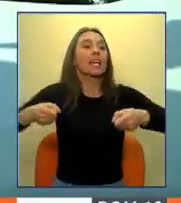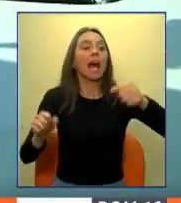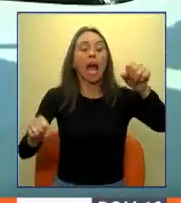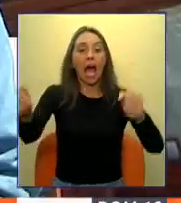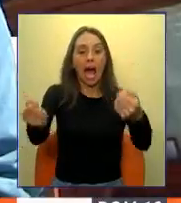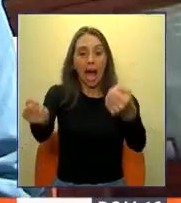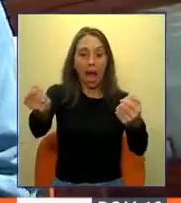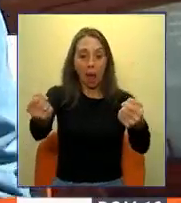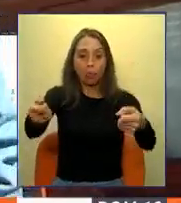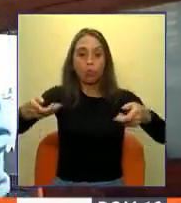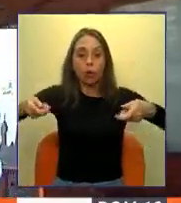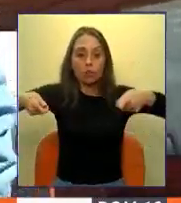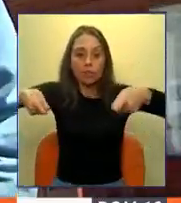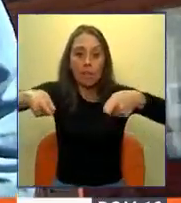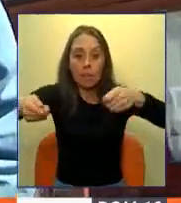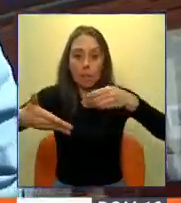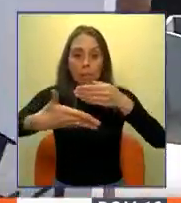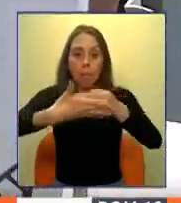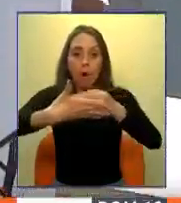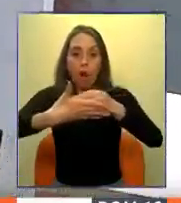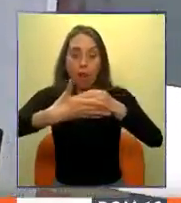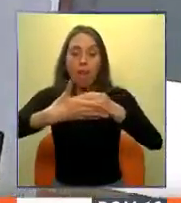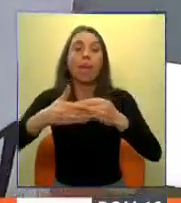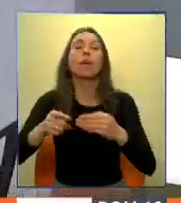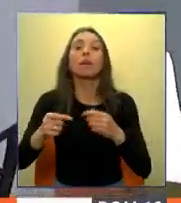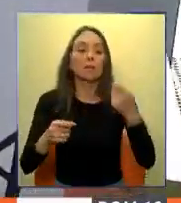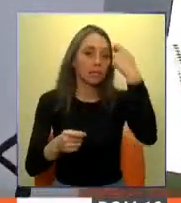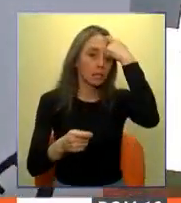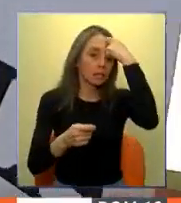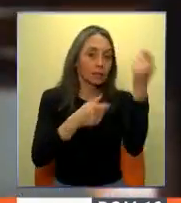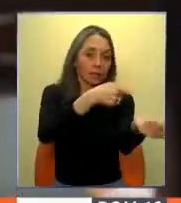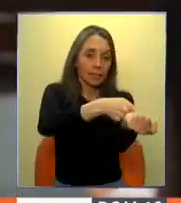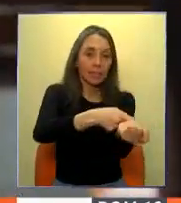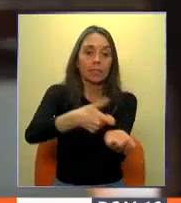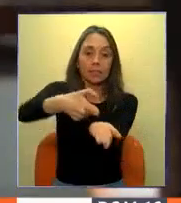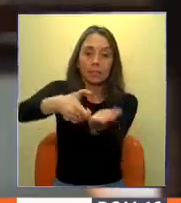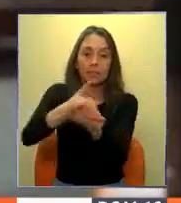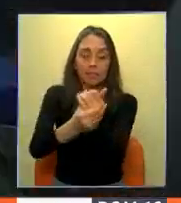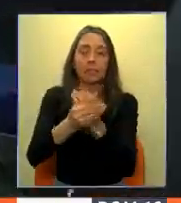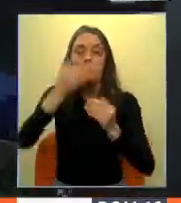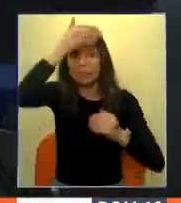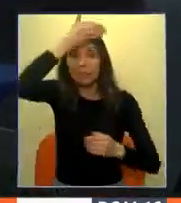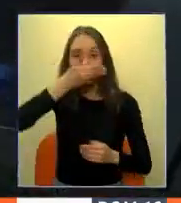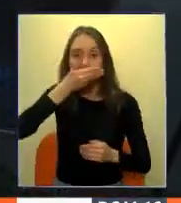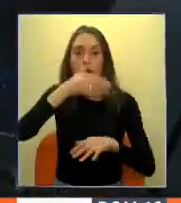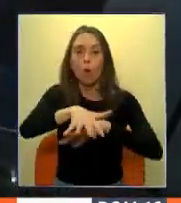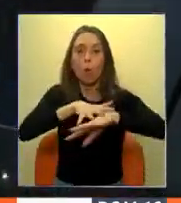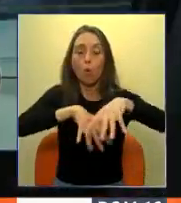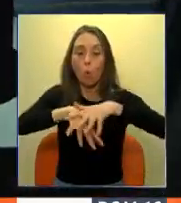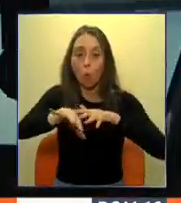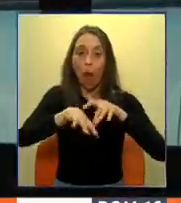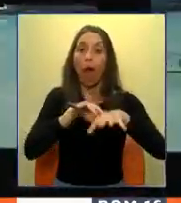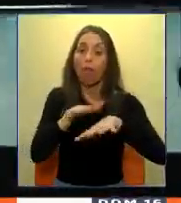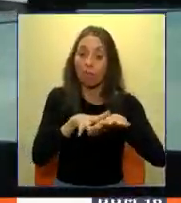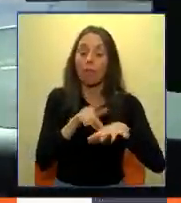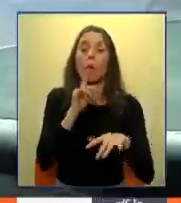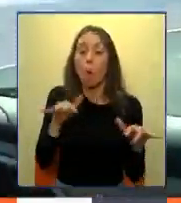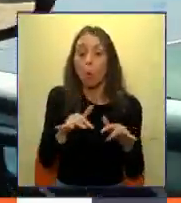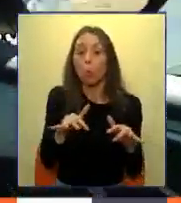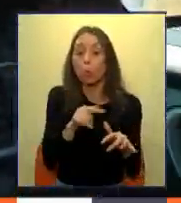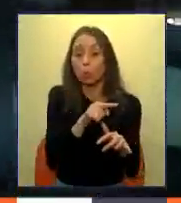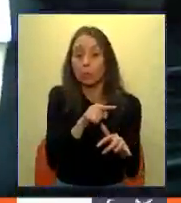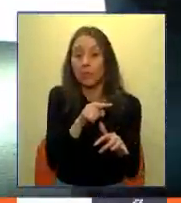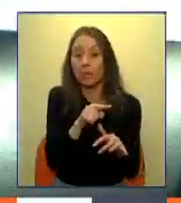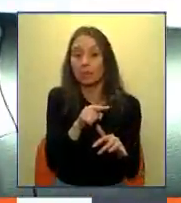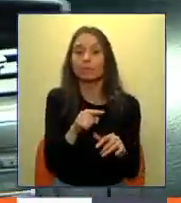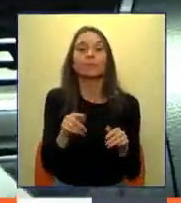el conductor. Medición de temperatura, dispensadores de alcohol gel, escudos faciales y guantes son los implementos que, aparte